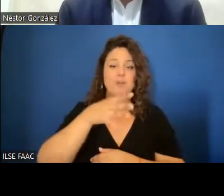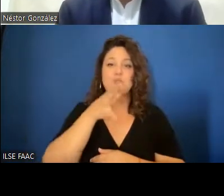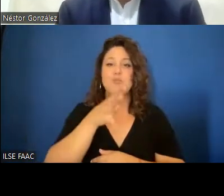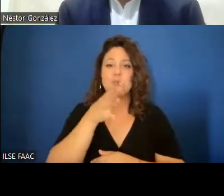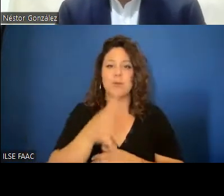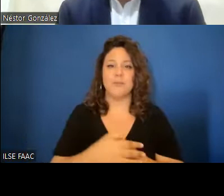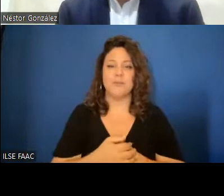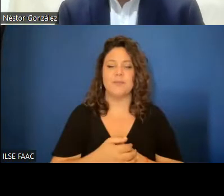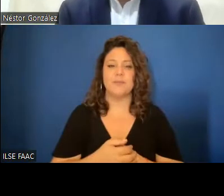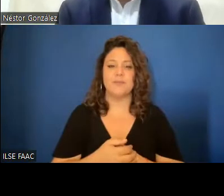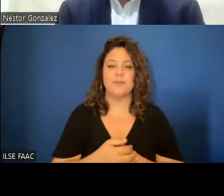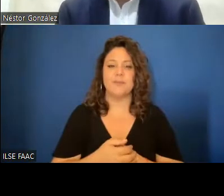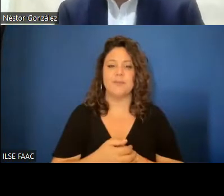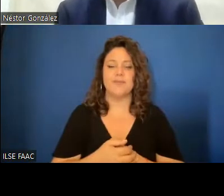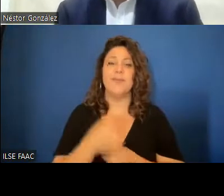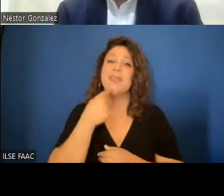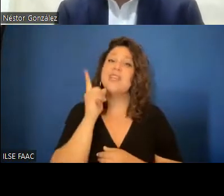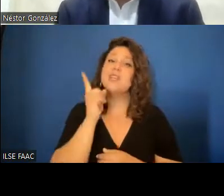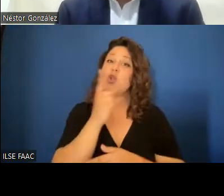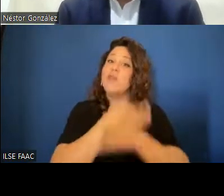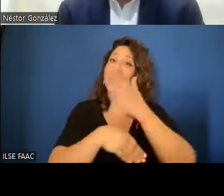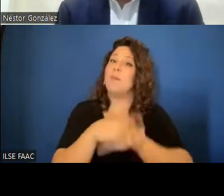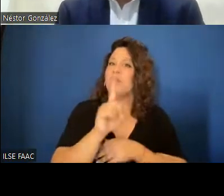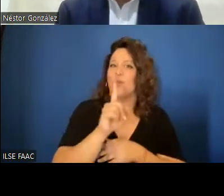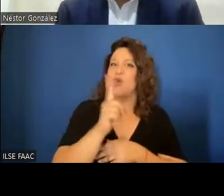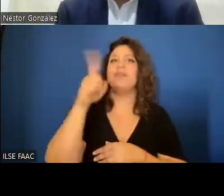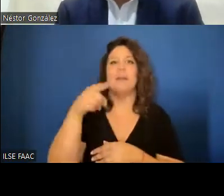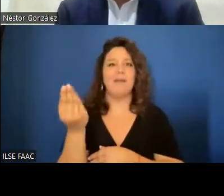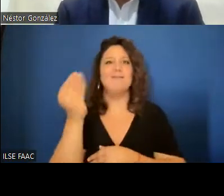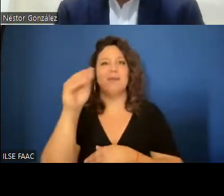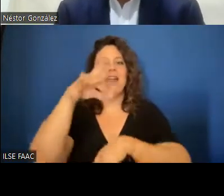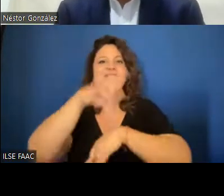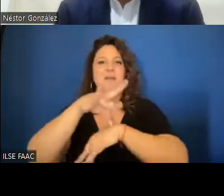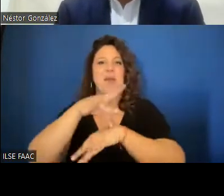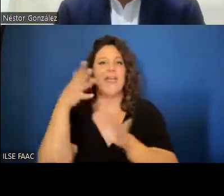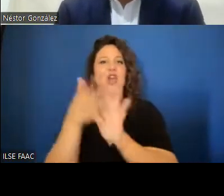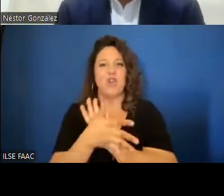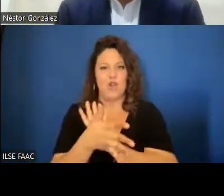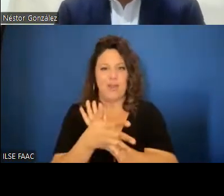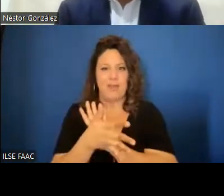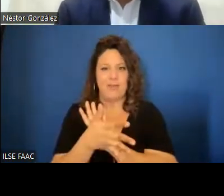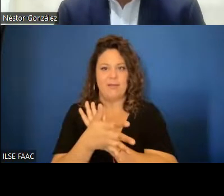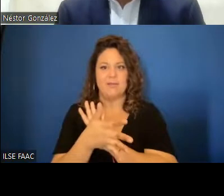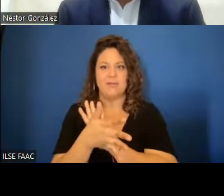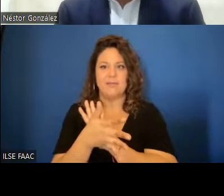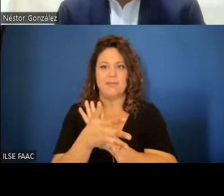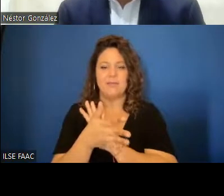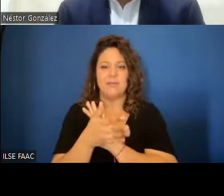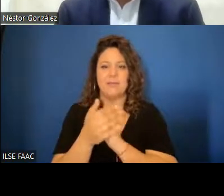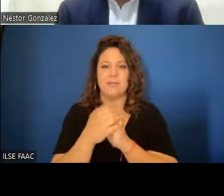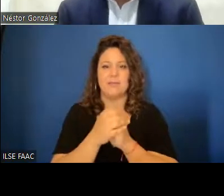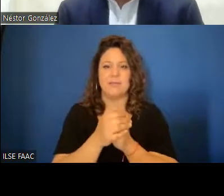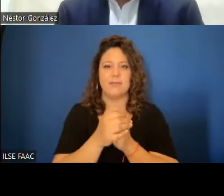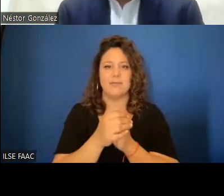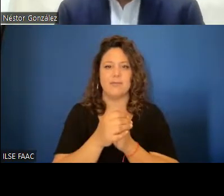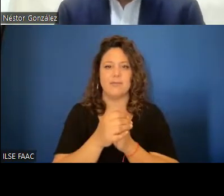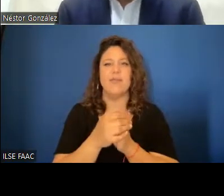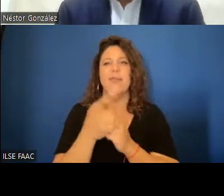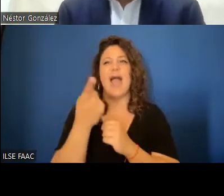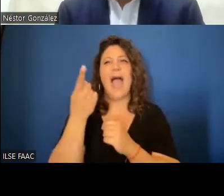la religión, las creencias sexuales, y se van a incorporar expresamente otras cuestiones que también pueden considerarse que son